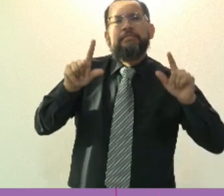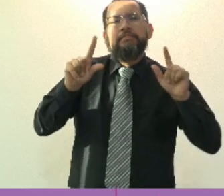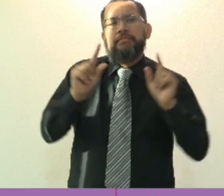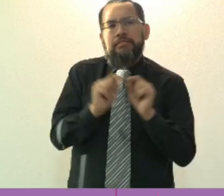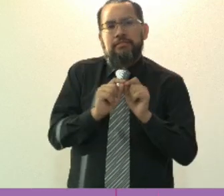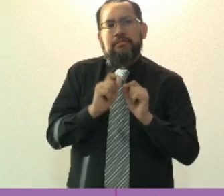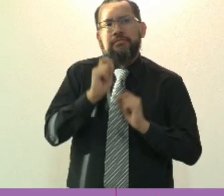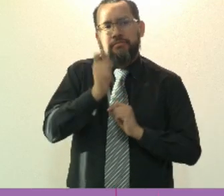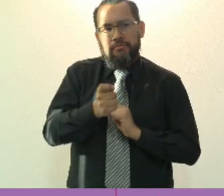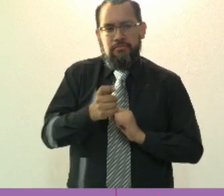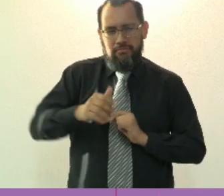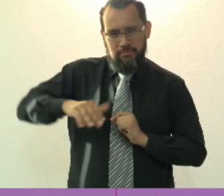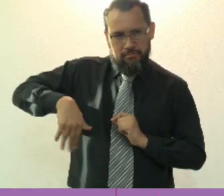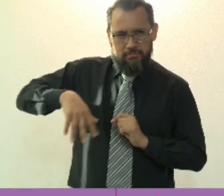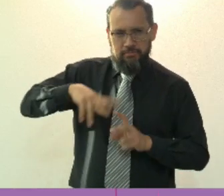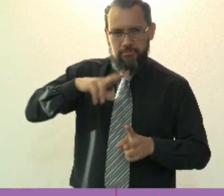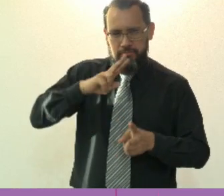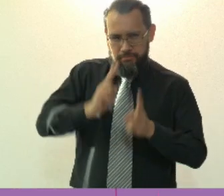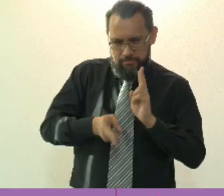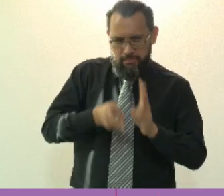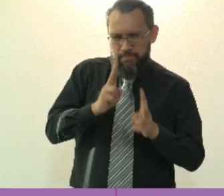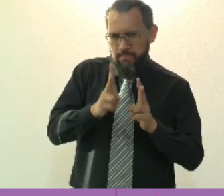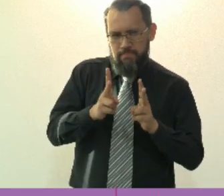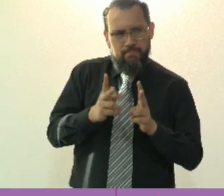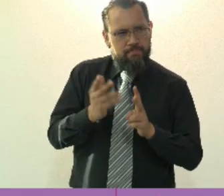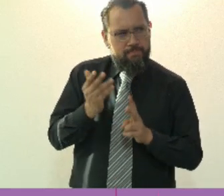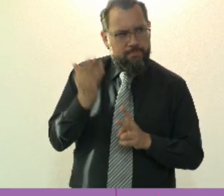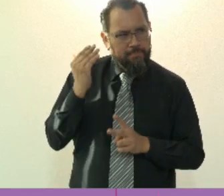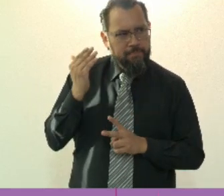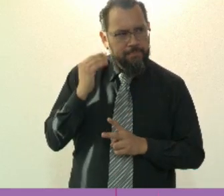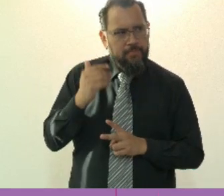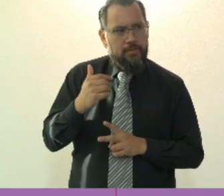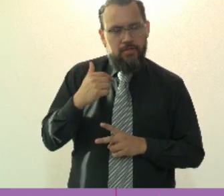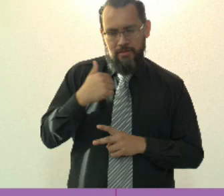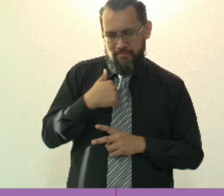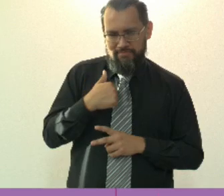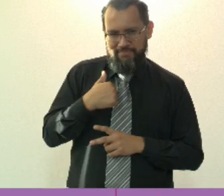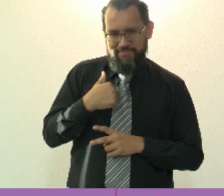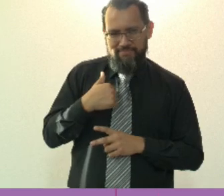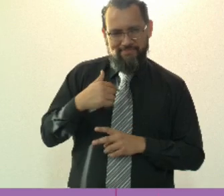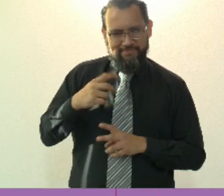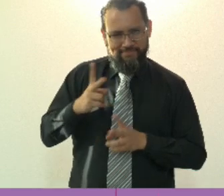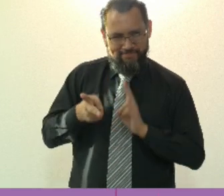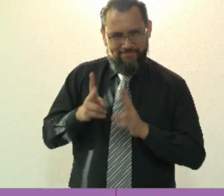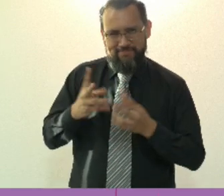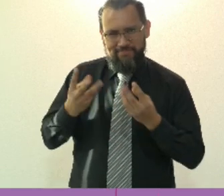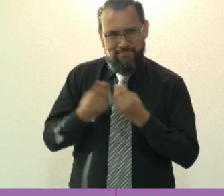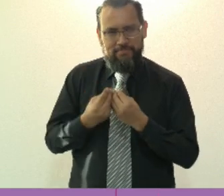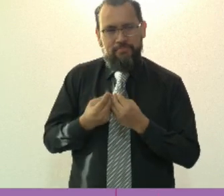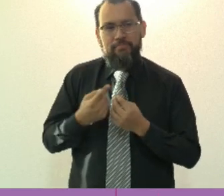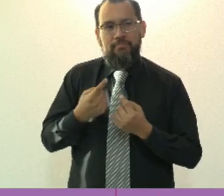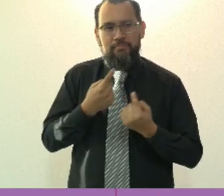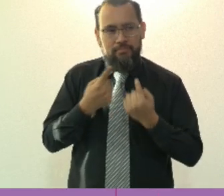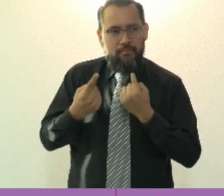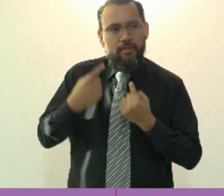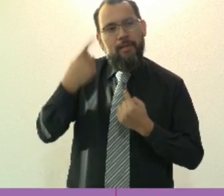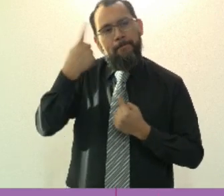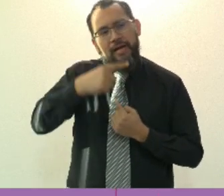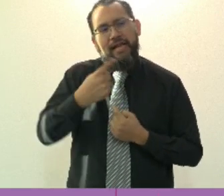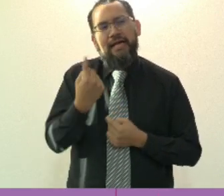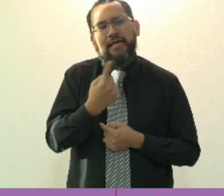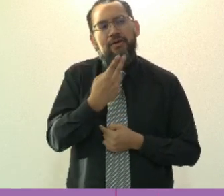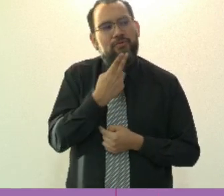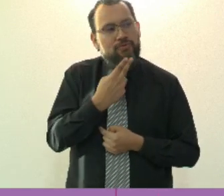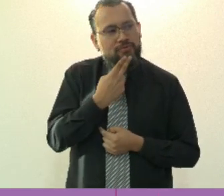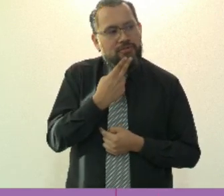brevemente de qué estábamos hablando hace un momento. ¿Para qué utilizamos los instrumentos de